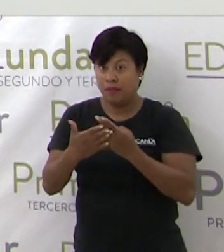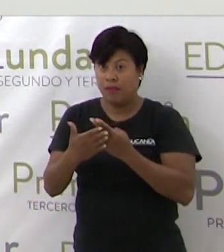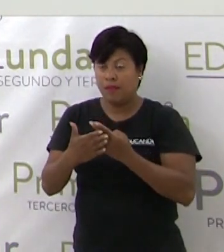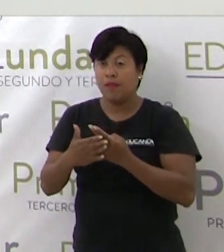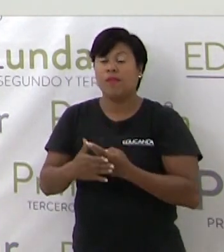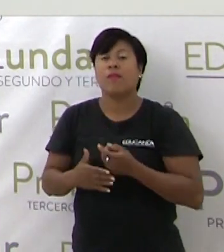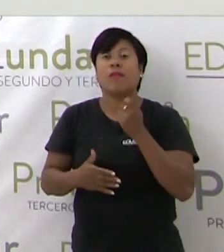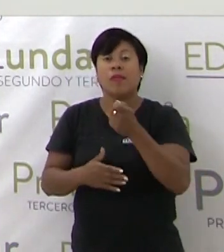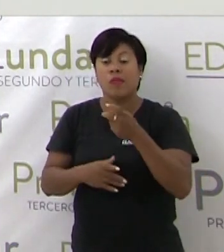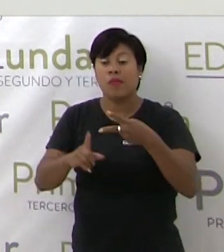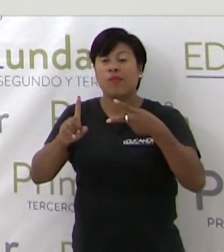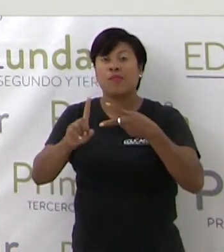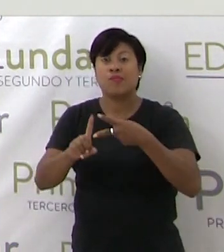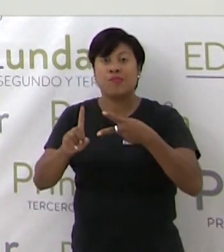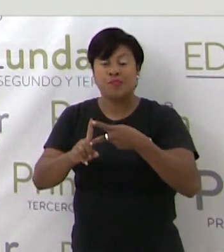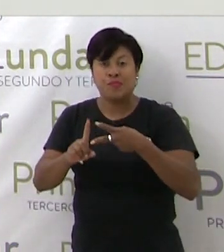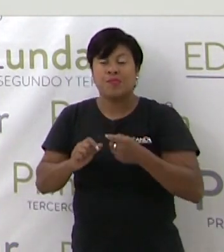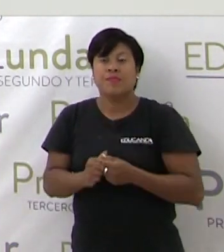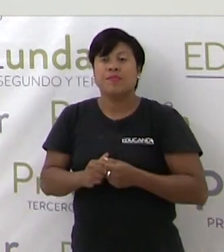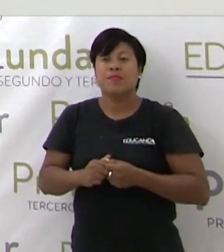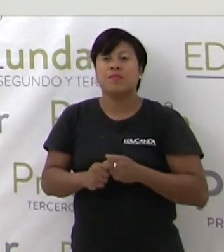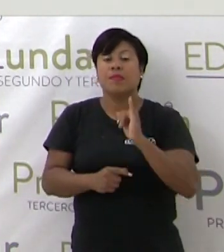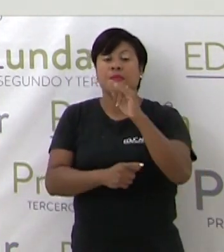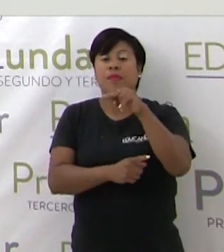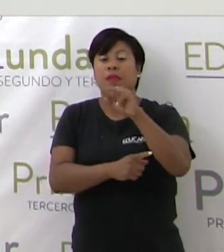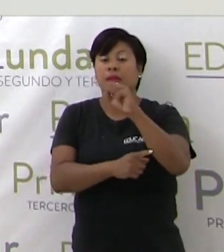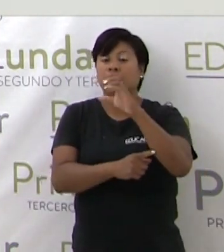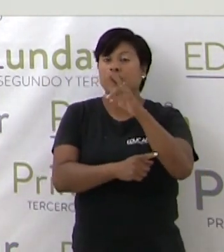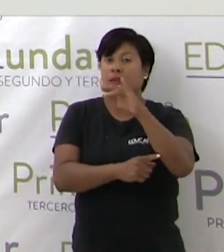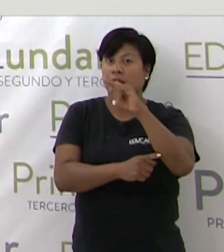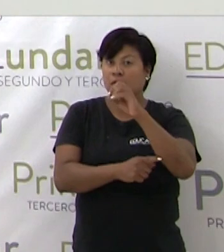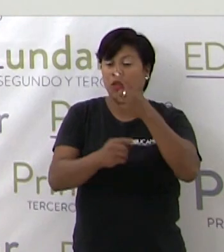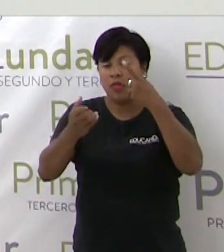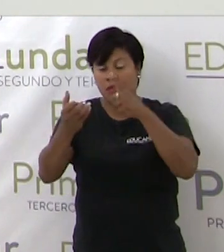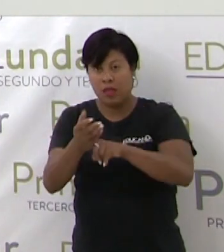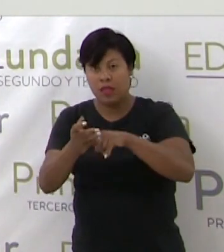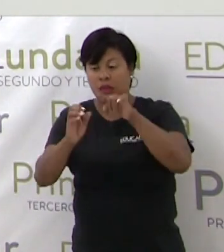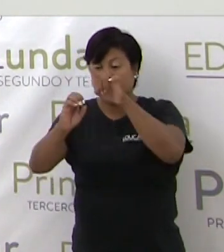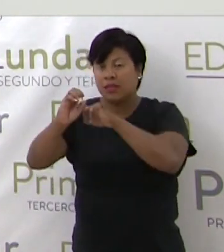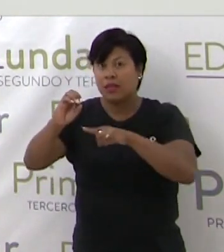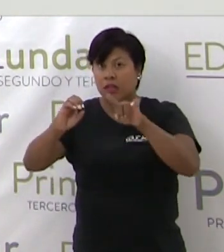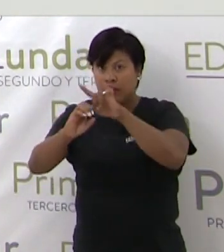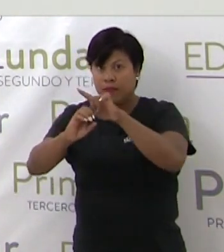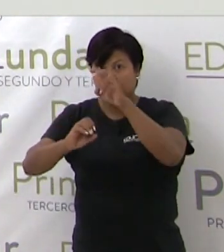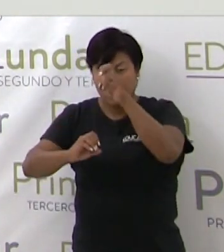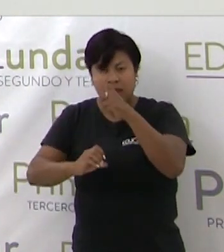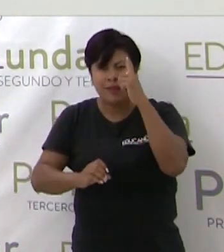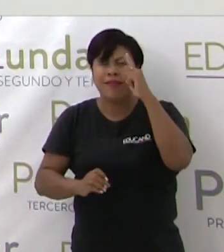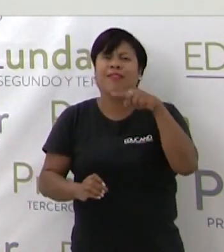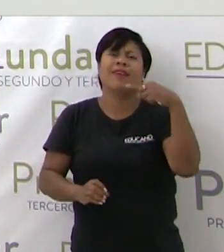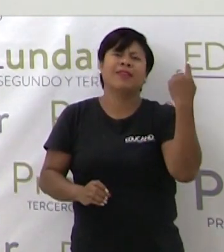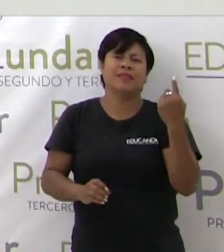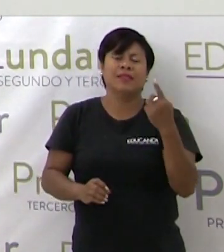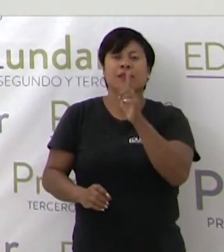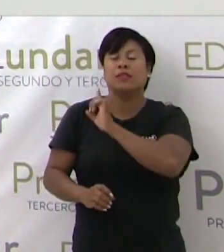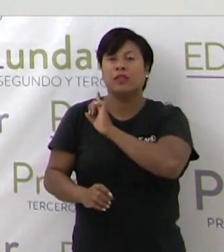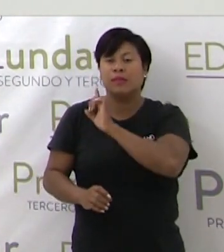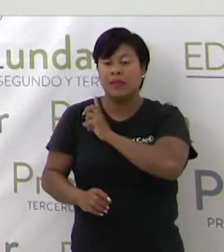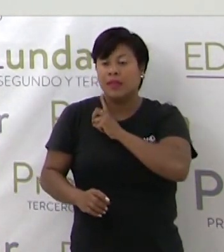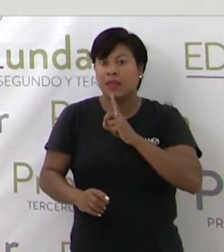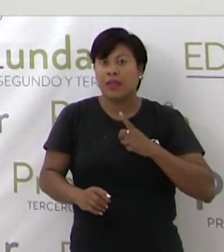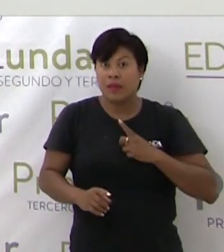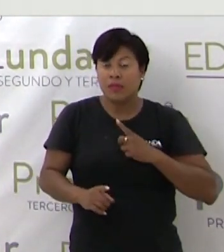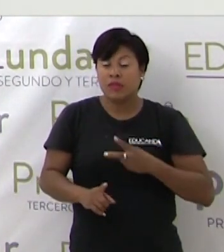este triángulo inscrito en un círculo. Es muy fácil, simplemente tenemos que